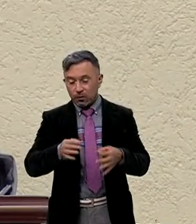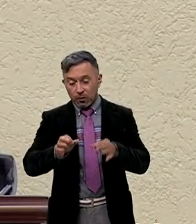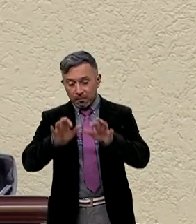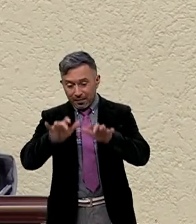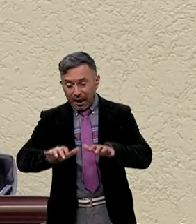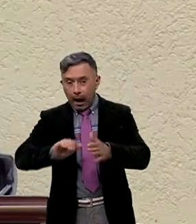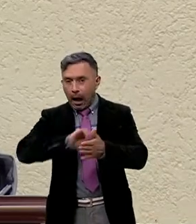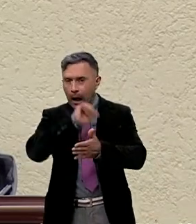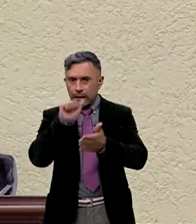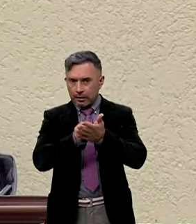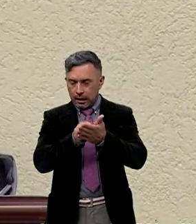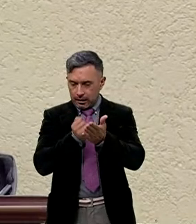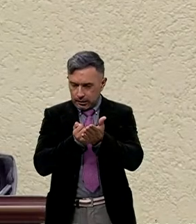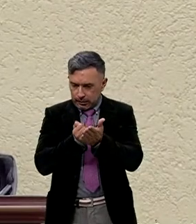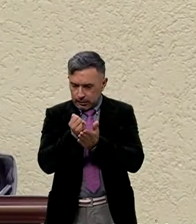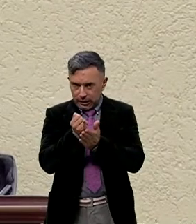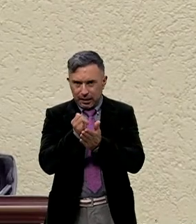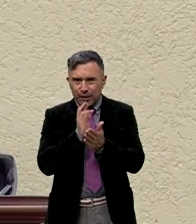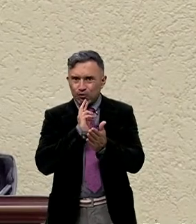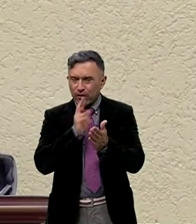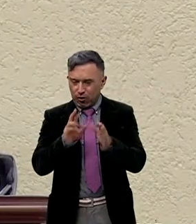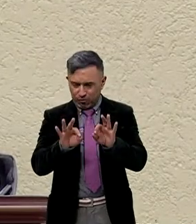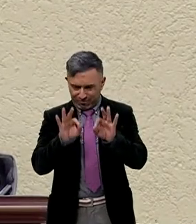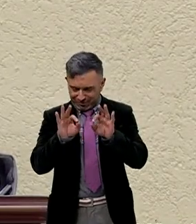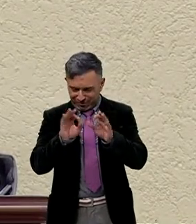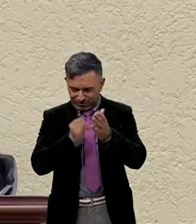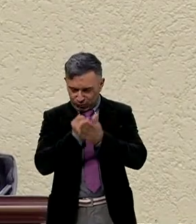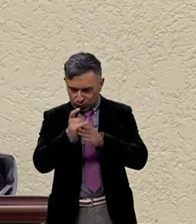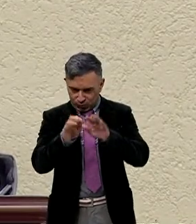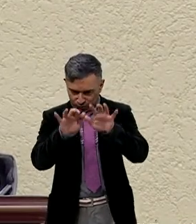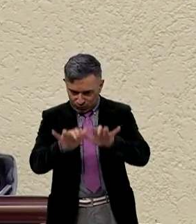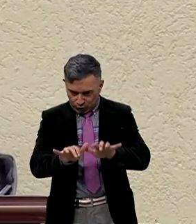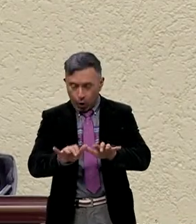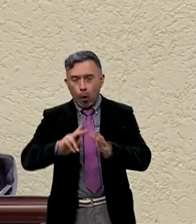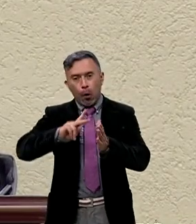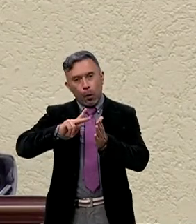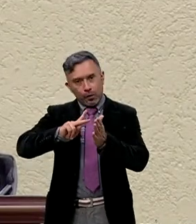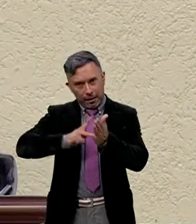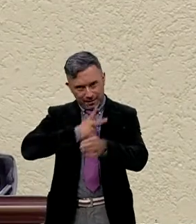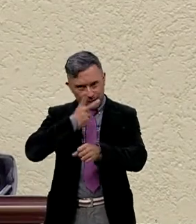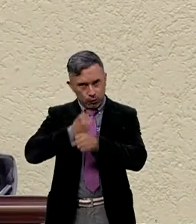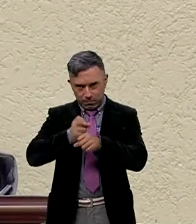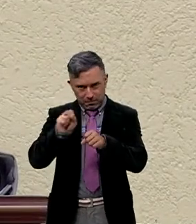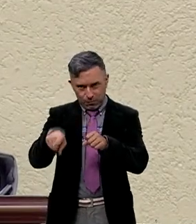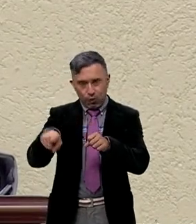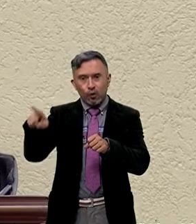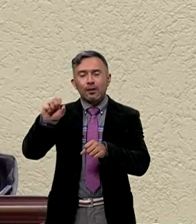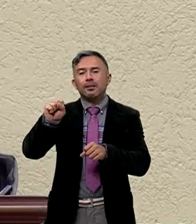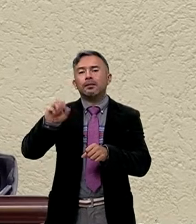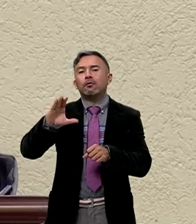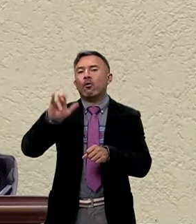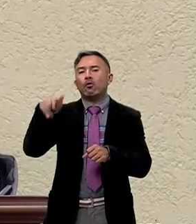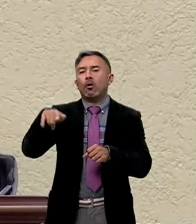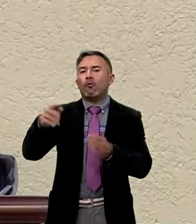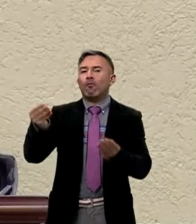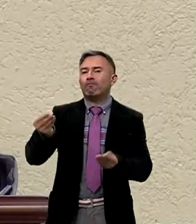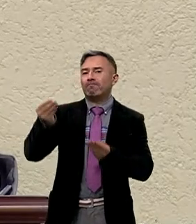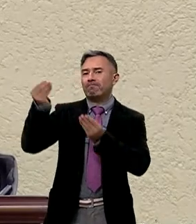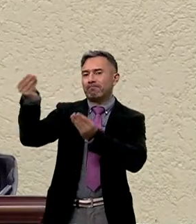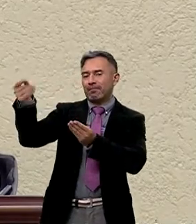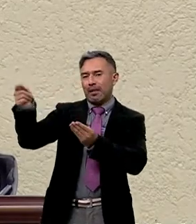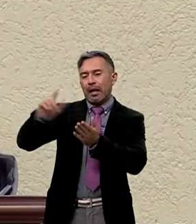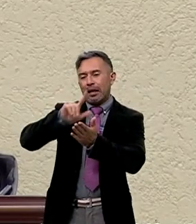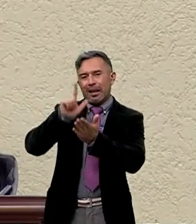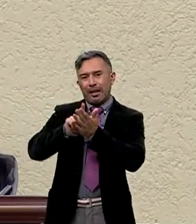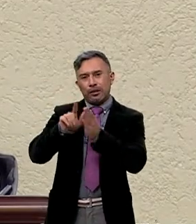finales y remitir éstos una vez más a la suprema corte para que proceda conforme lo dispone la ley de la